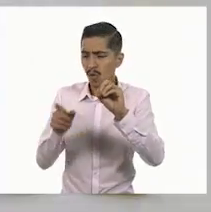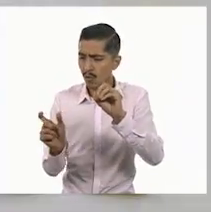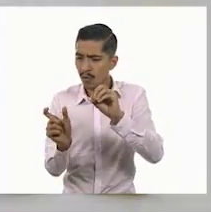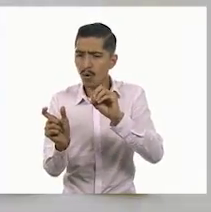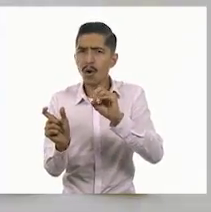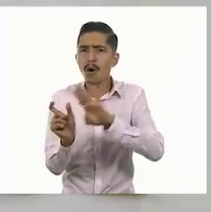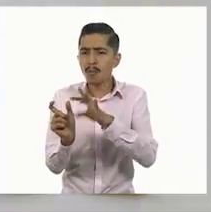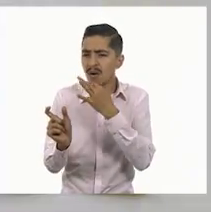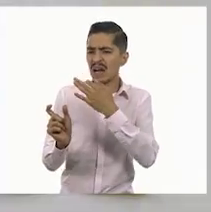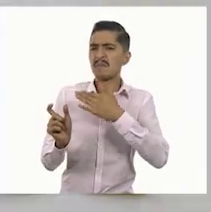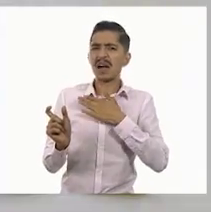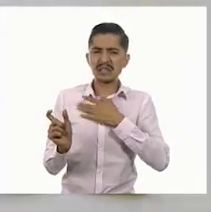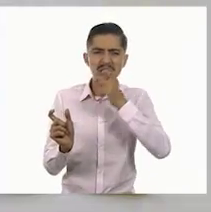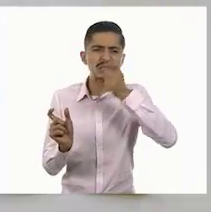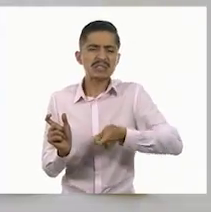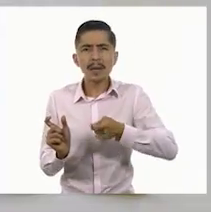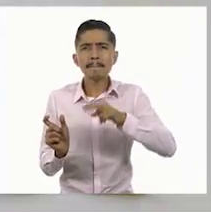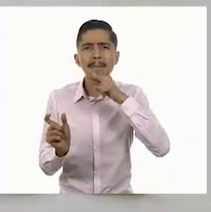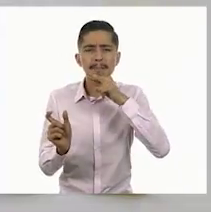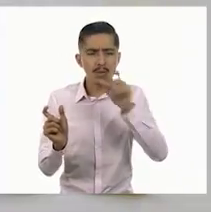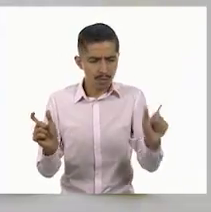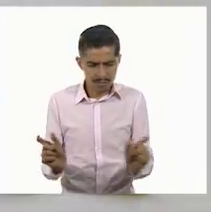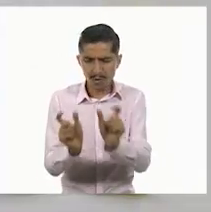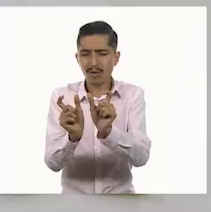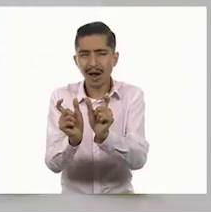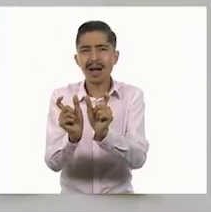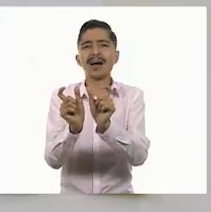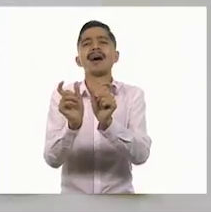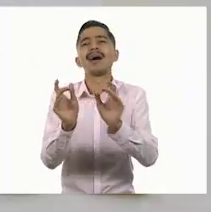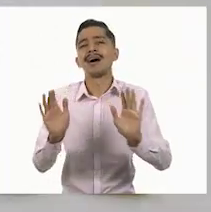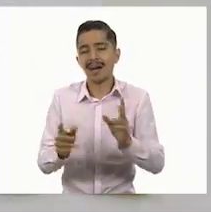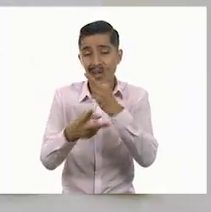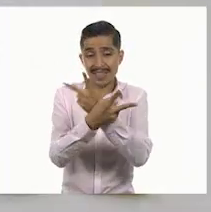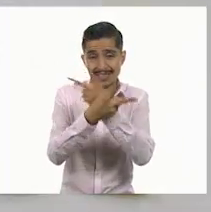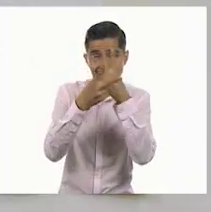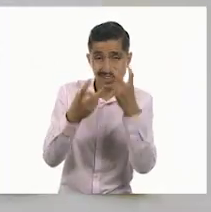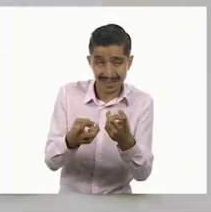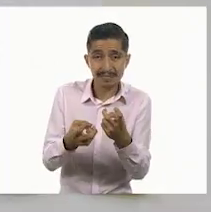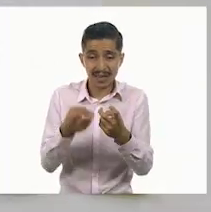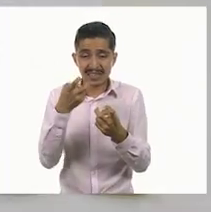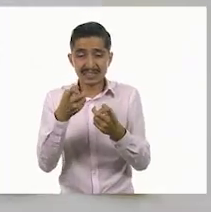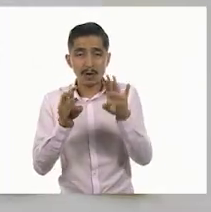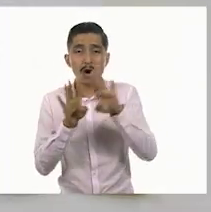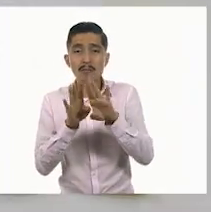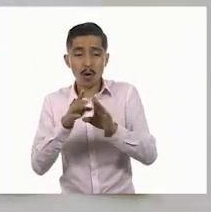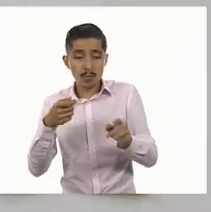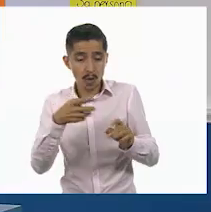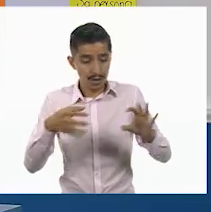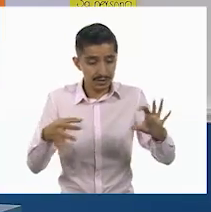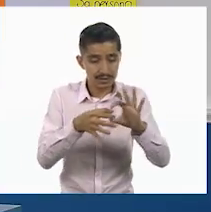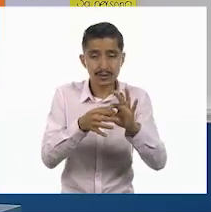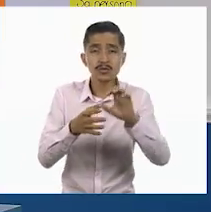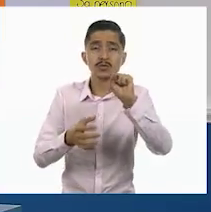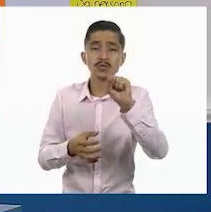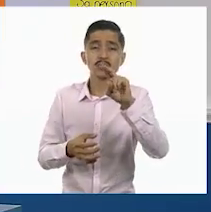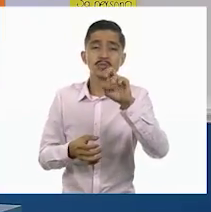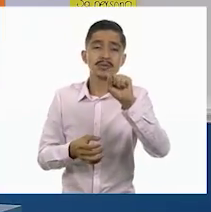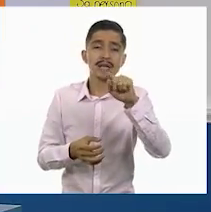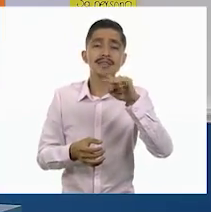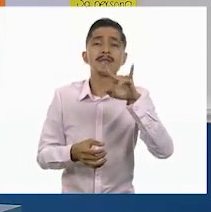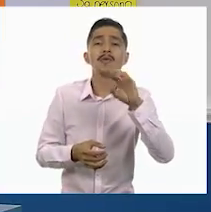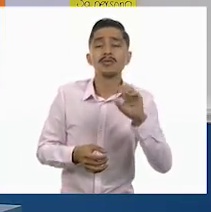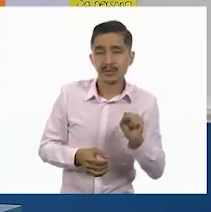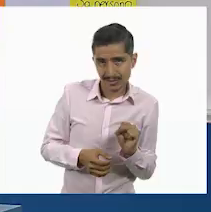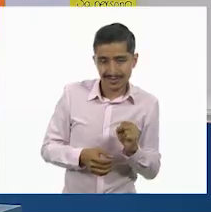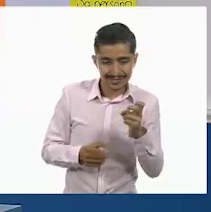verbo. Los adverbios los vamos a ocupar para calificar verbos y los adjetivos van a ser para calificar sustantivos.